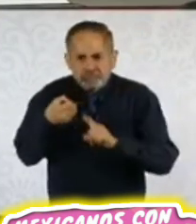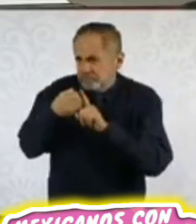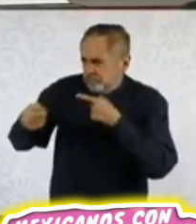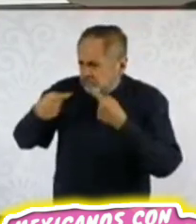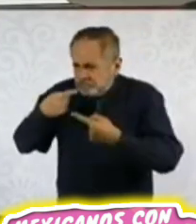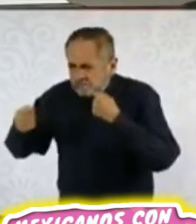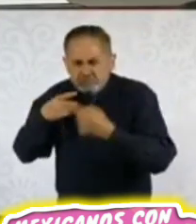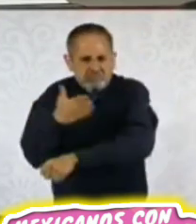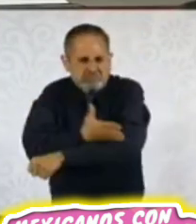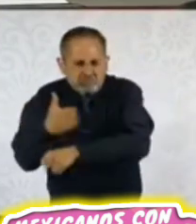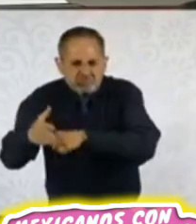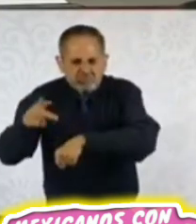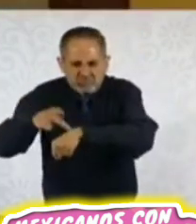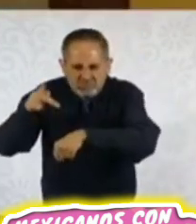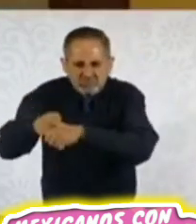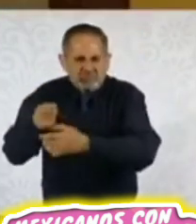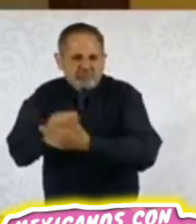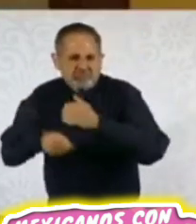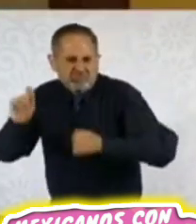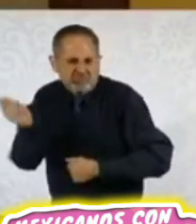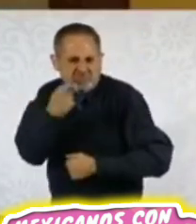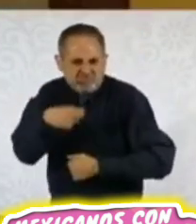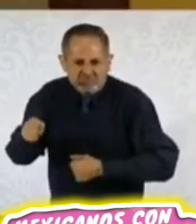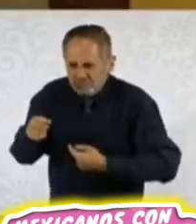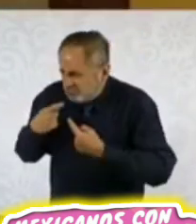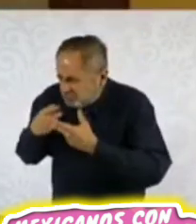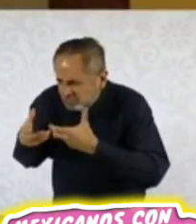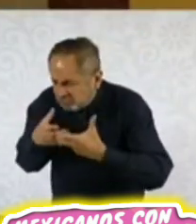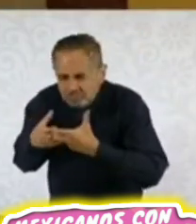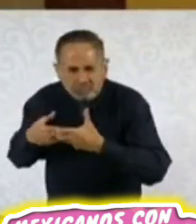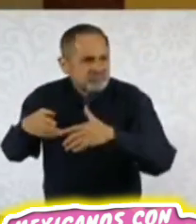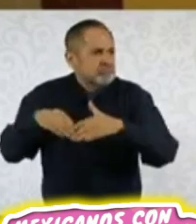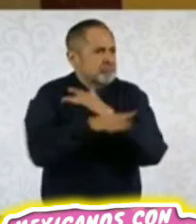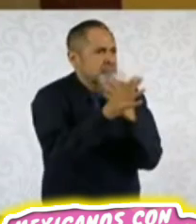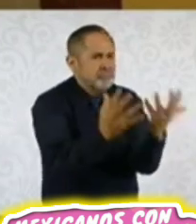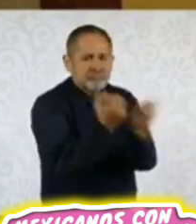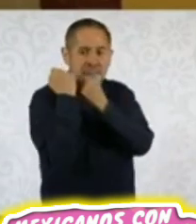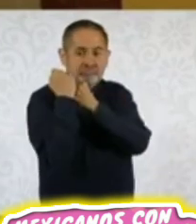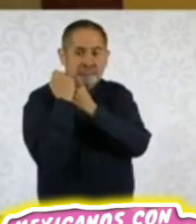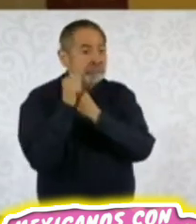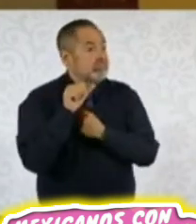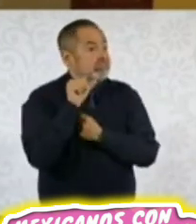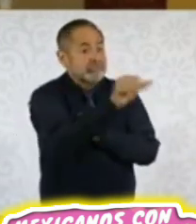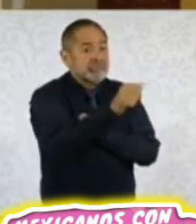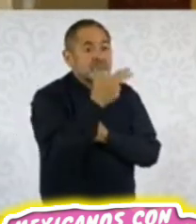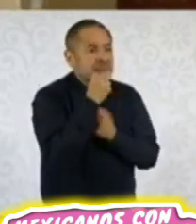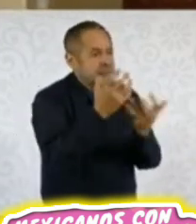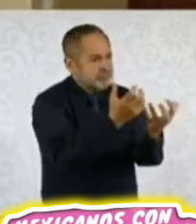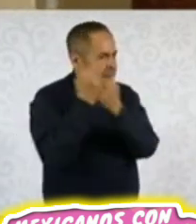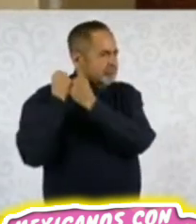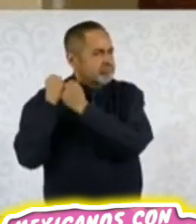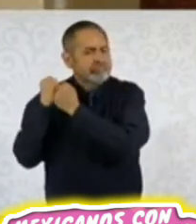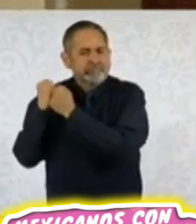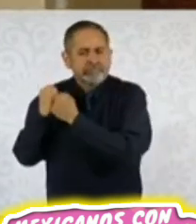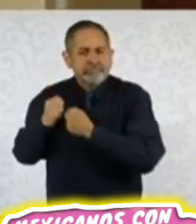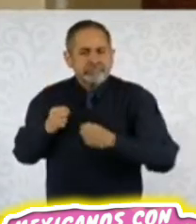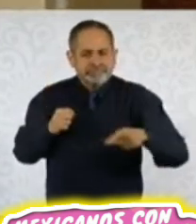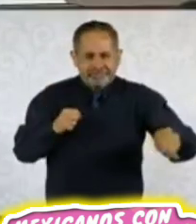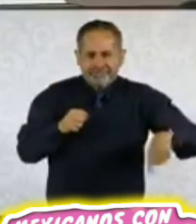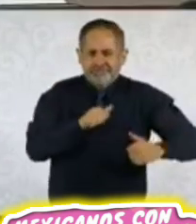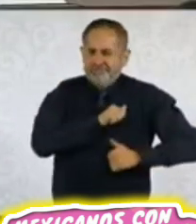con palos, piedras, machetes, fueron y salvaron a los hombres que habían sido reclutados por el ejército